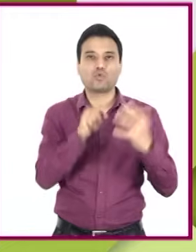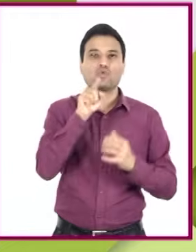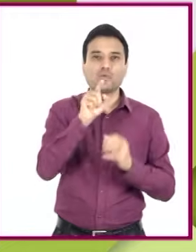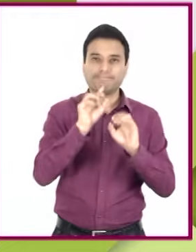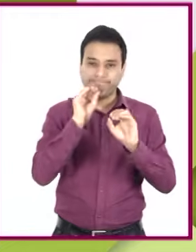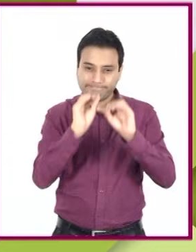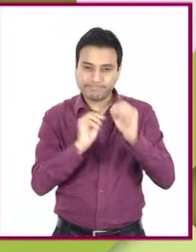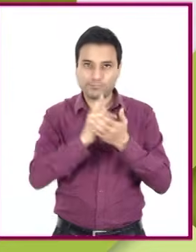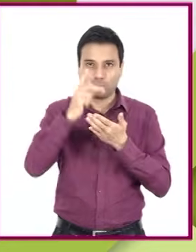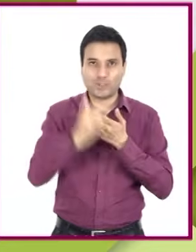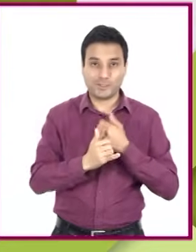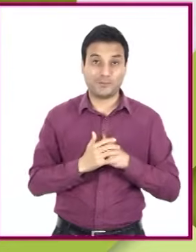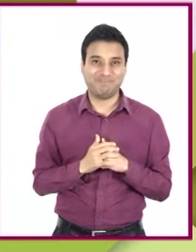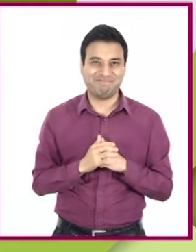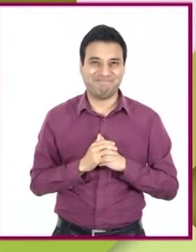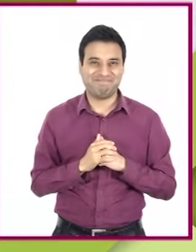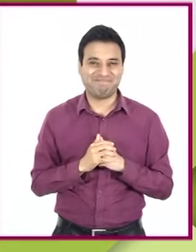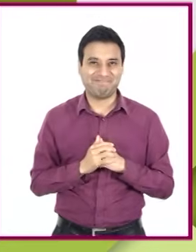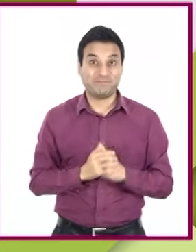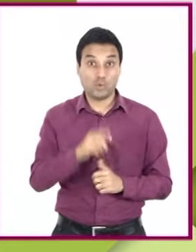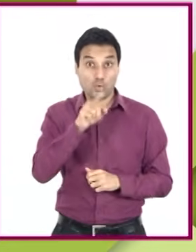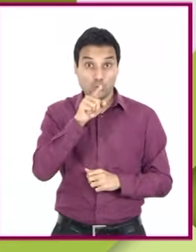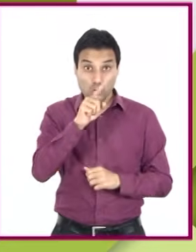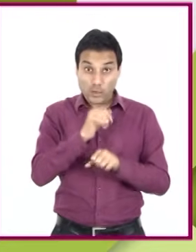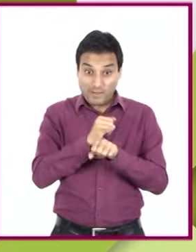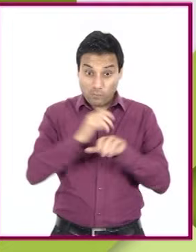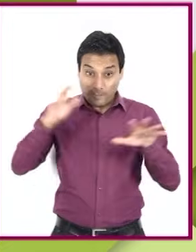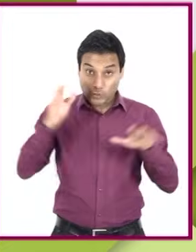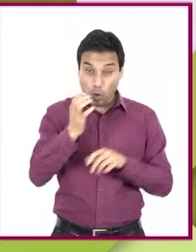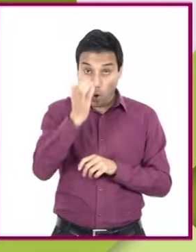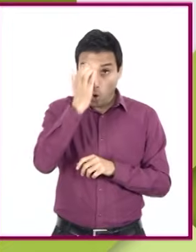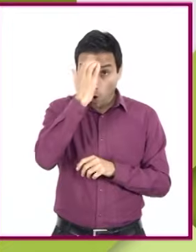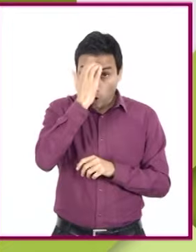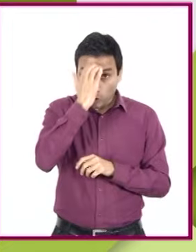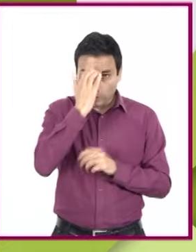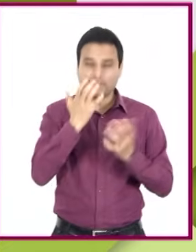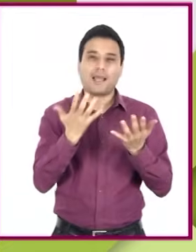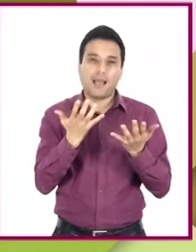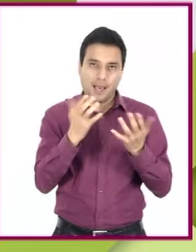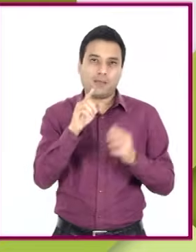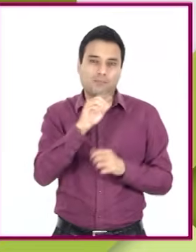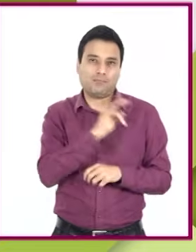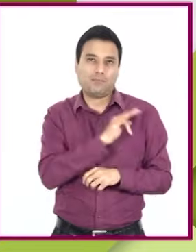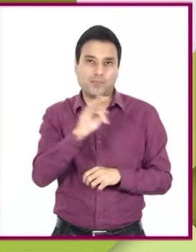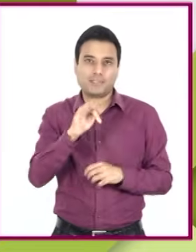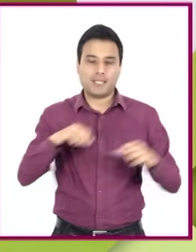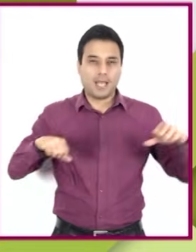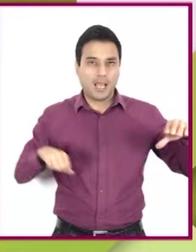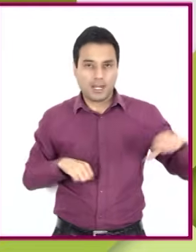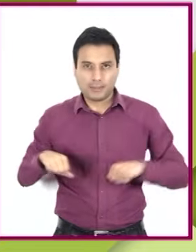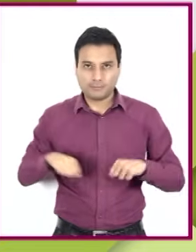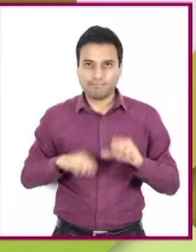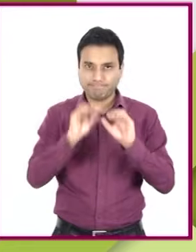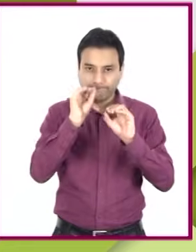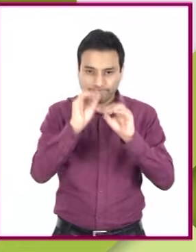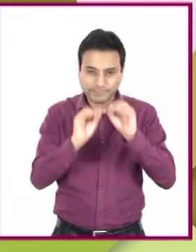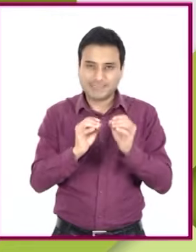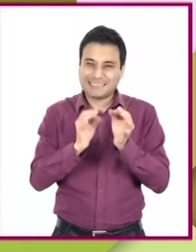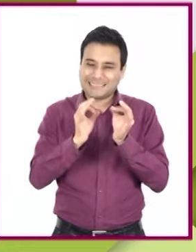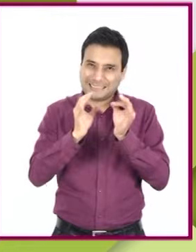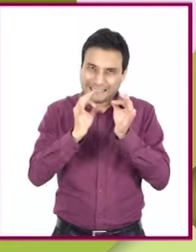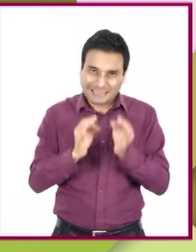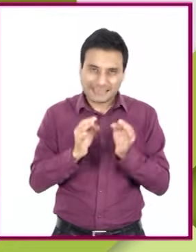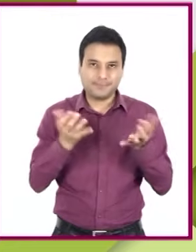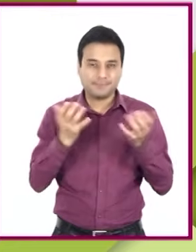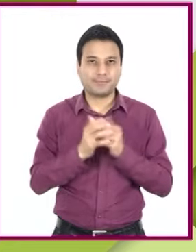proyecto. Estar informados nos permitirá elegir las actividades más adecuadas, calcular